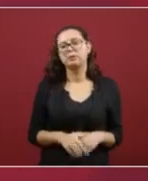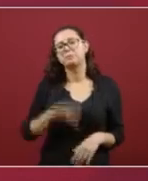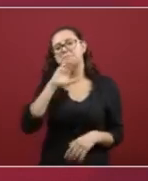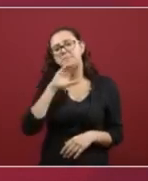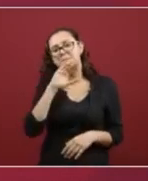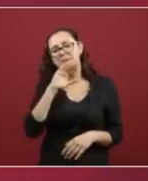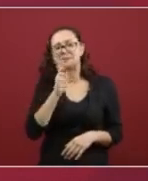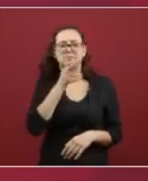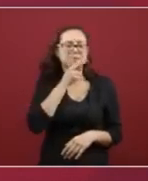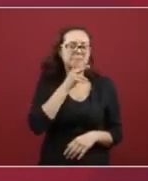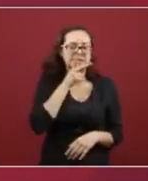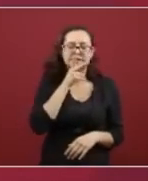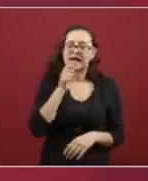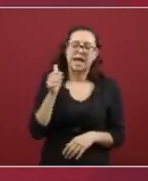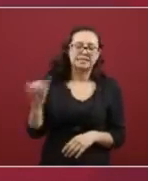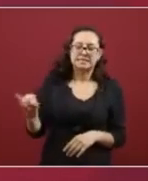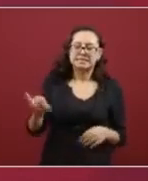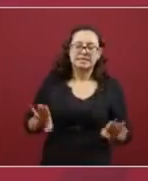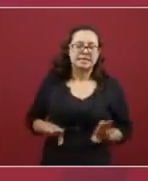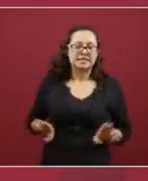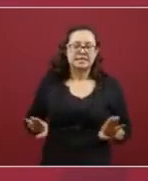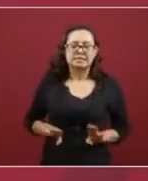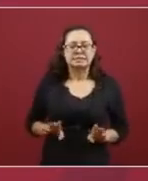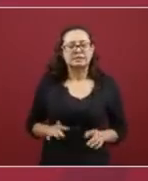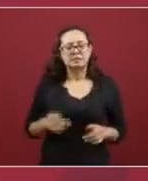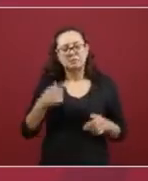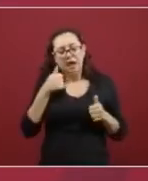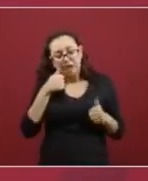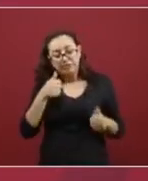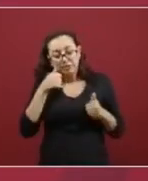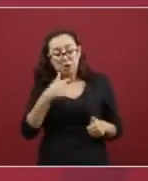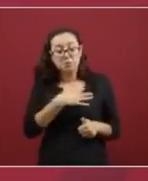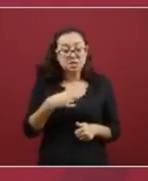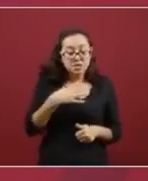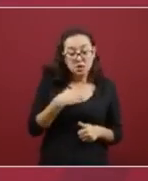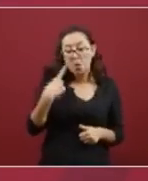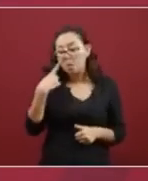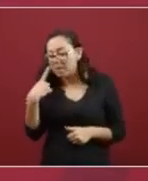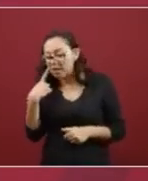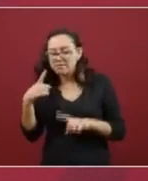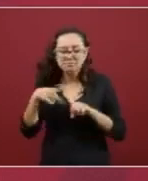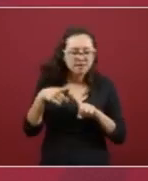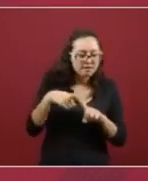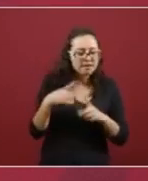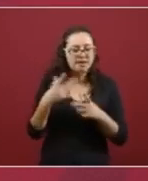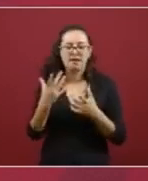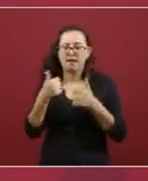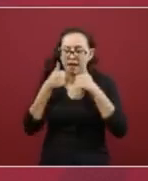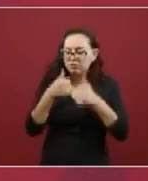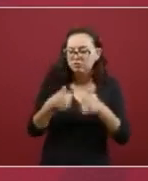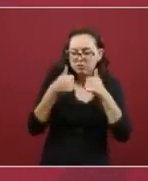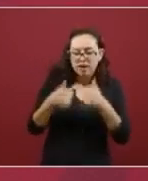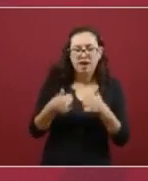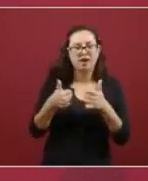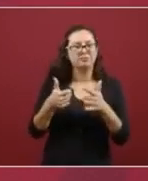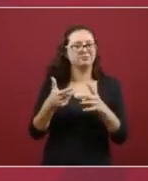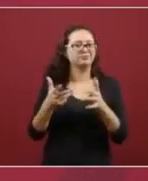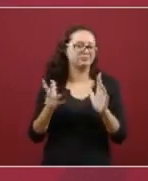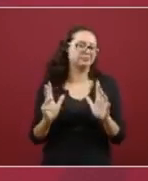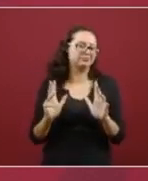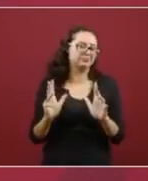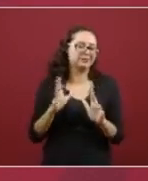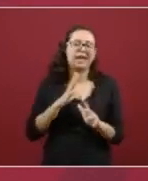madres y de los padres de familia, que están pendientes de sus hijos, que ayudan. Pues esto se da